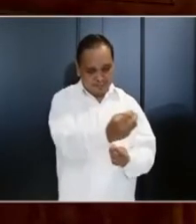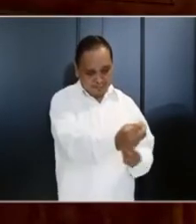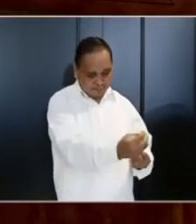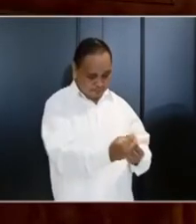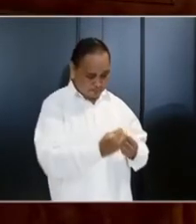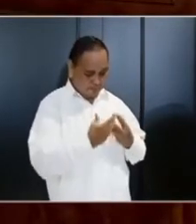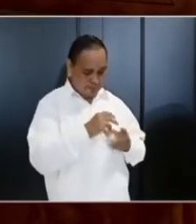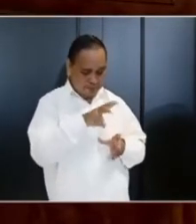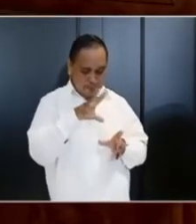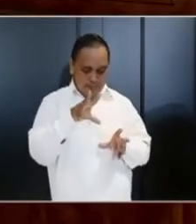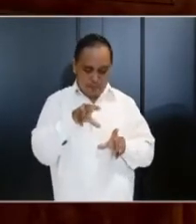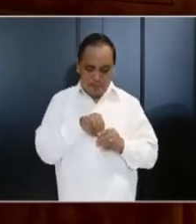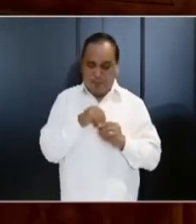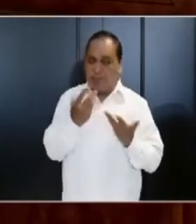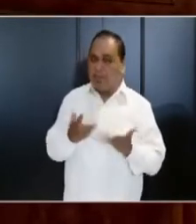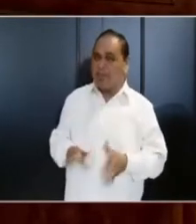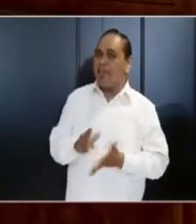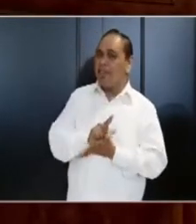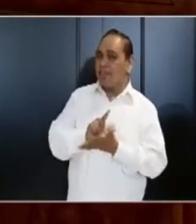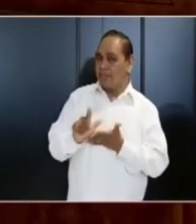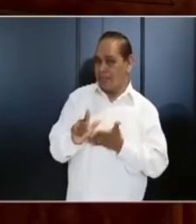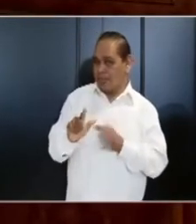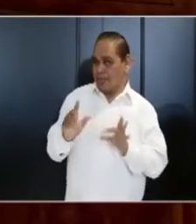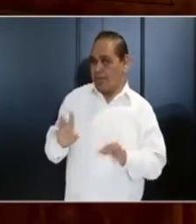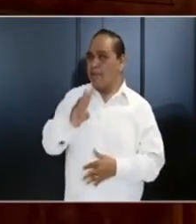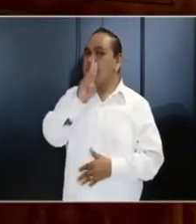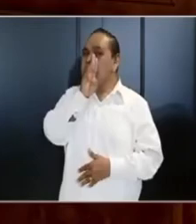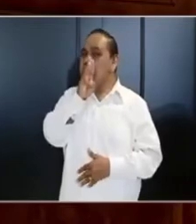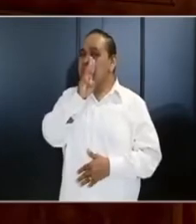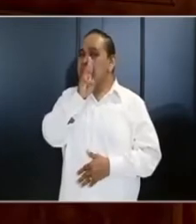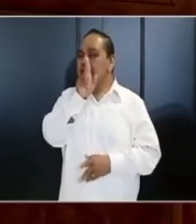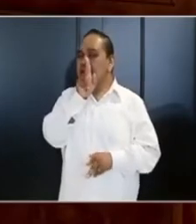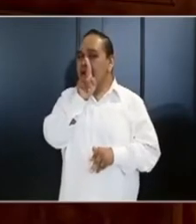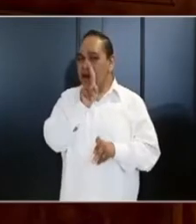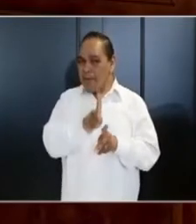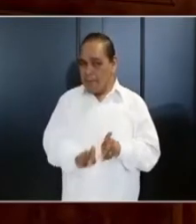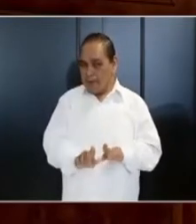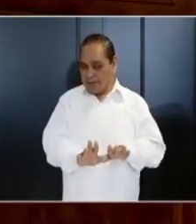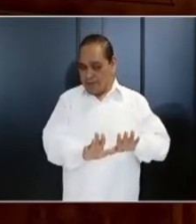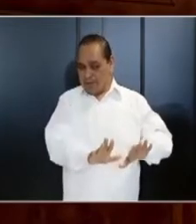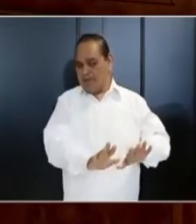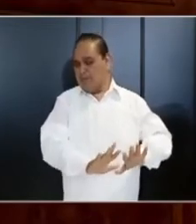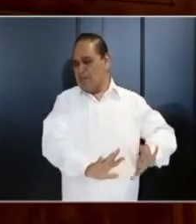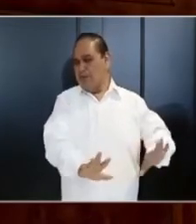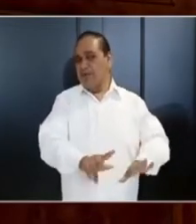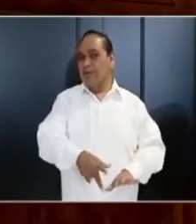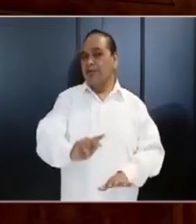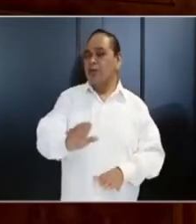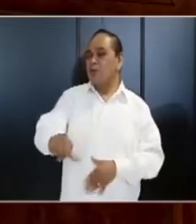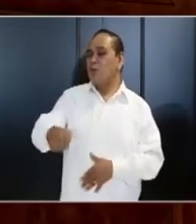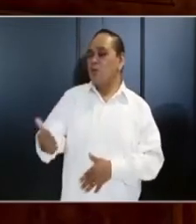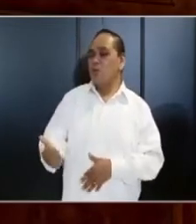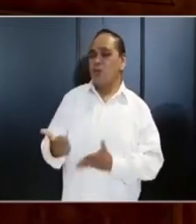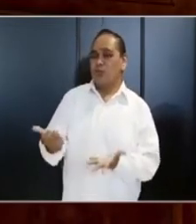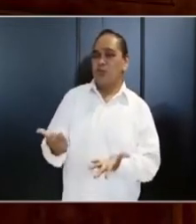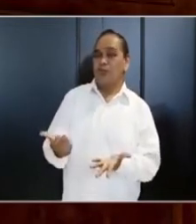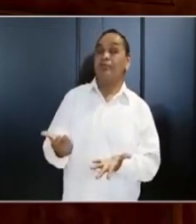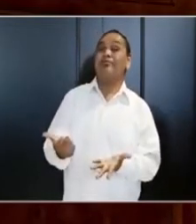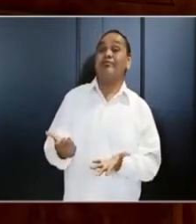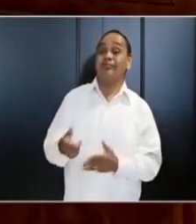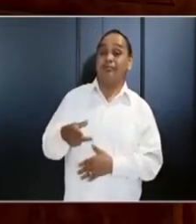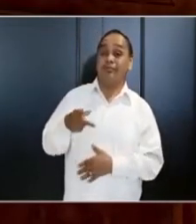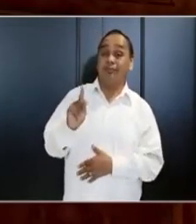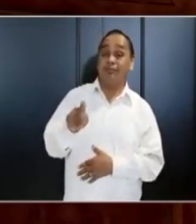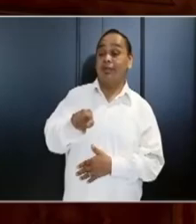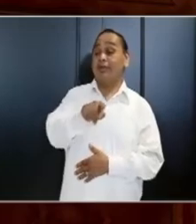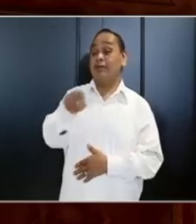quede todo lavadito, ya la mamá pues pierde un pedazo de la propiedad involucra a otro que debe, pues ya no sé quiénes son